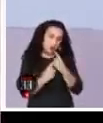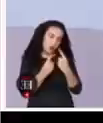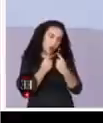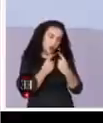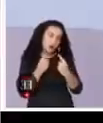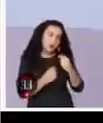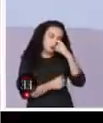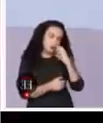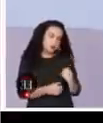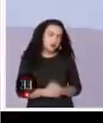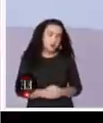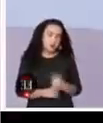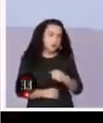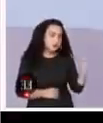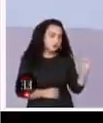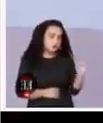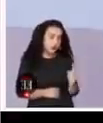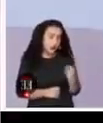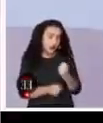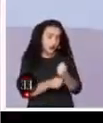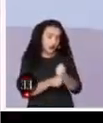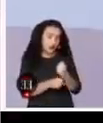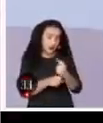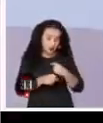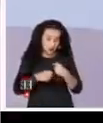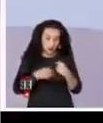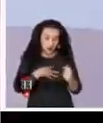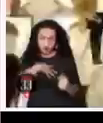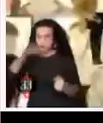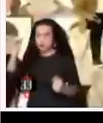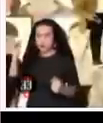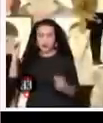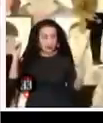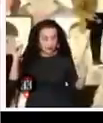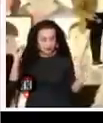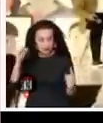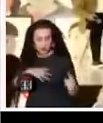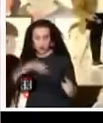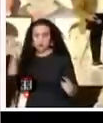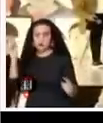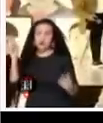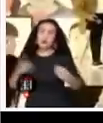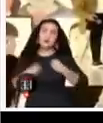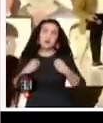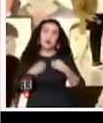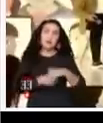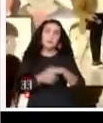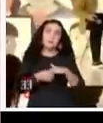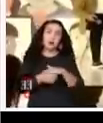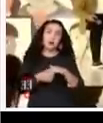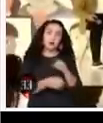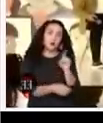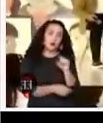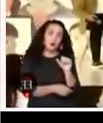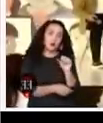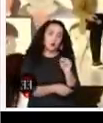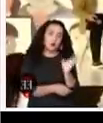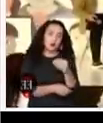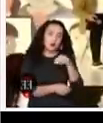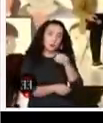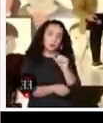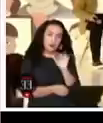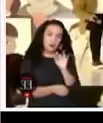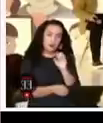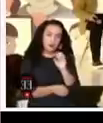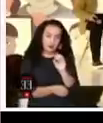llegaba de trabajar yo salía vivíamos en el barrio san mateo de acuerdo tanto